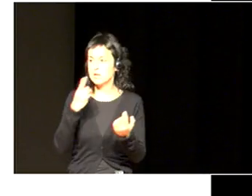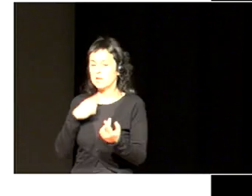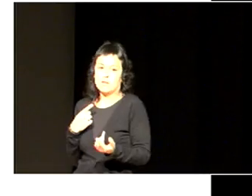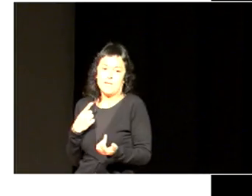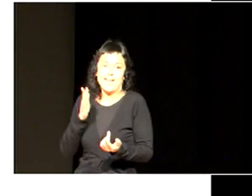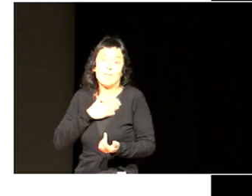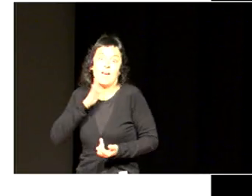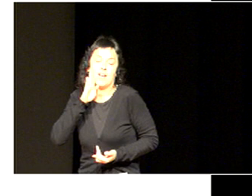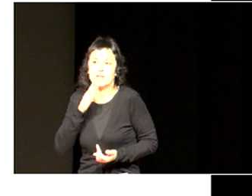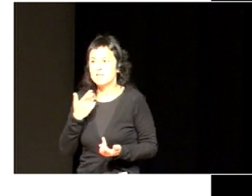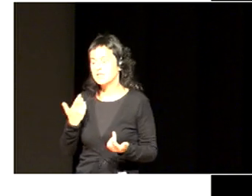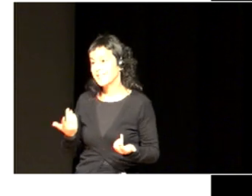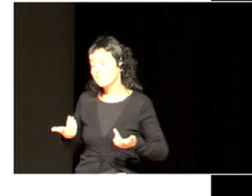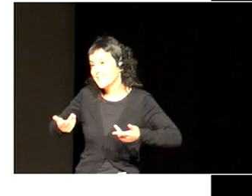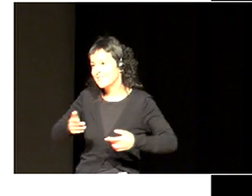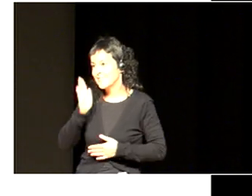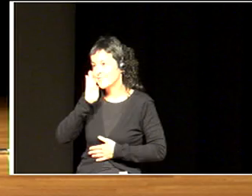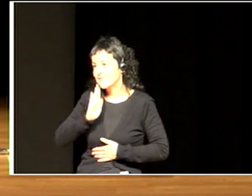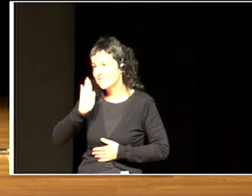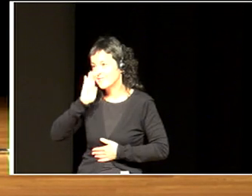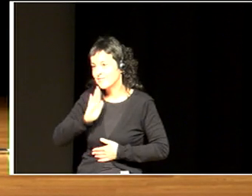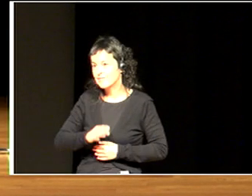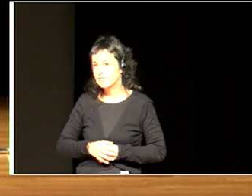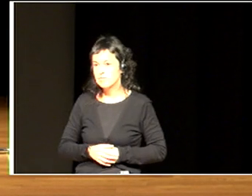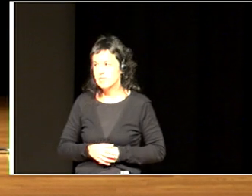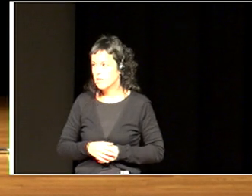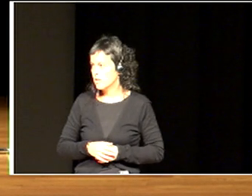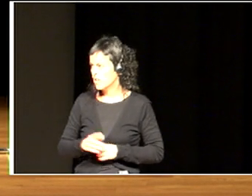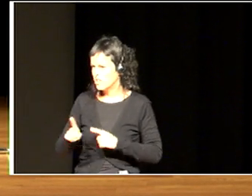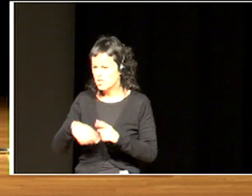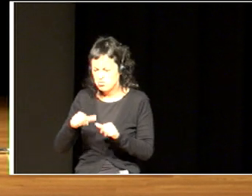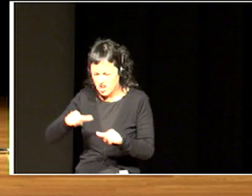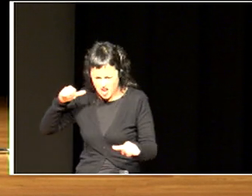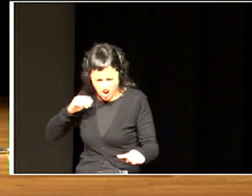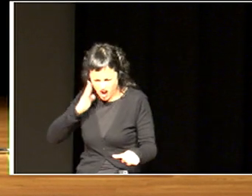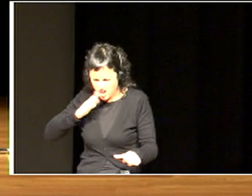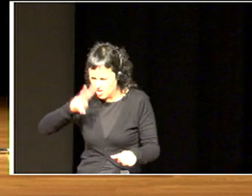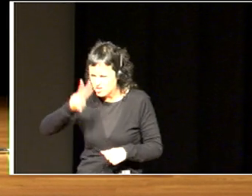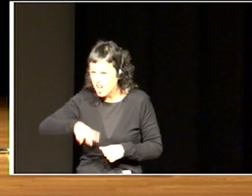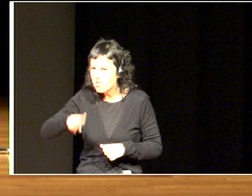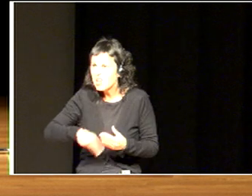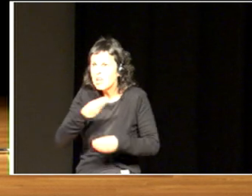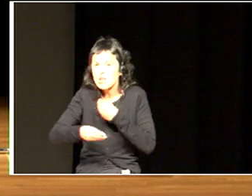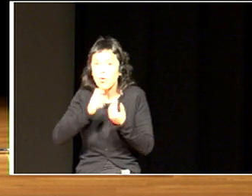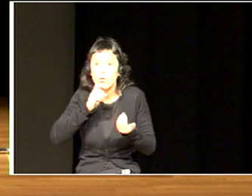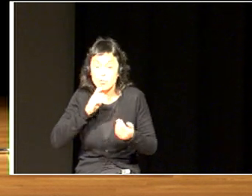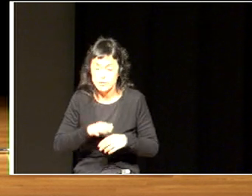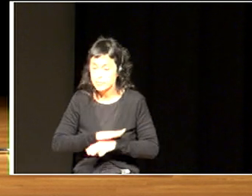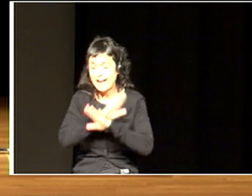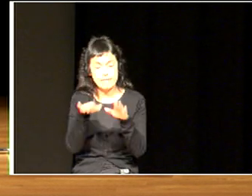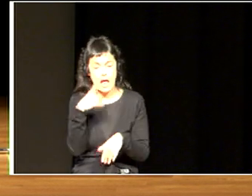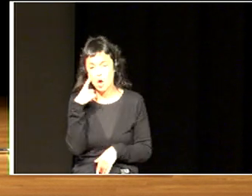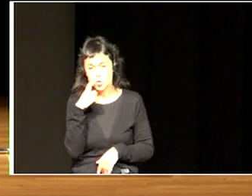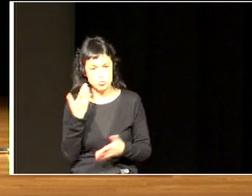entonces tienes que ser cariñosa y luego hice esto nunca lo he sido como lo haré nuevo pues te acostumbras